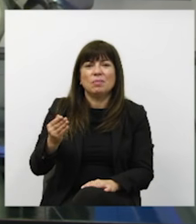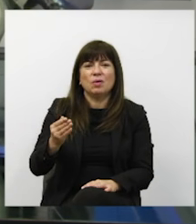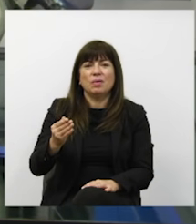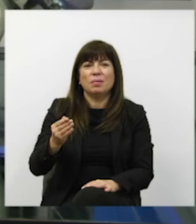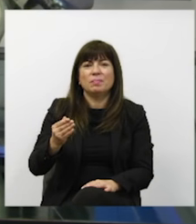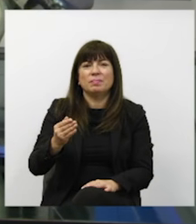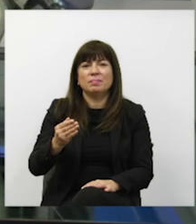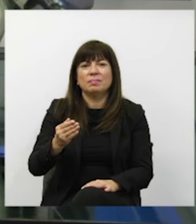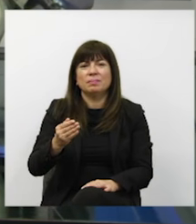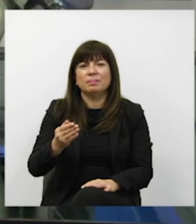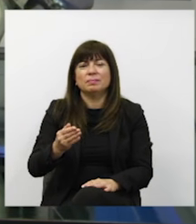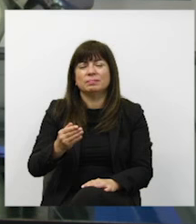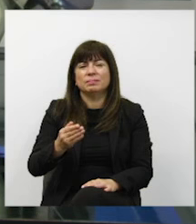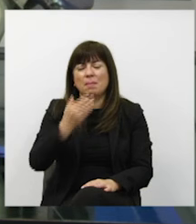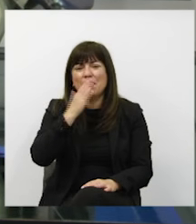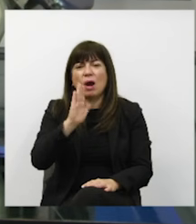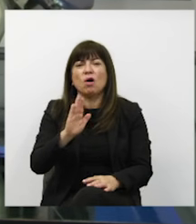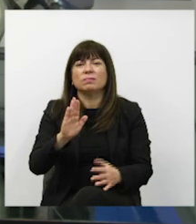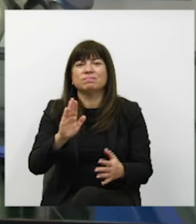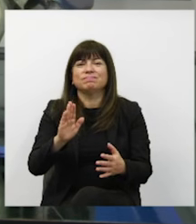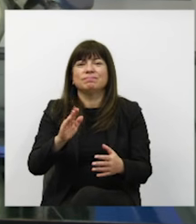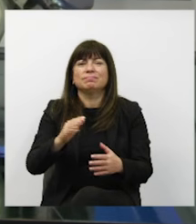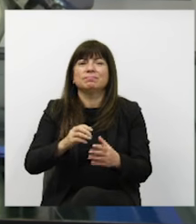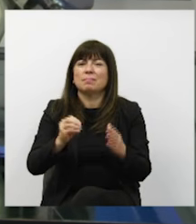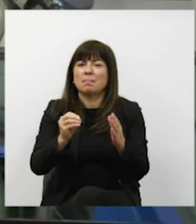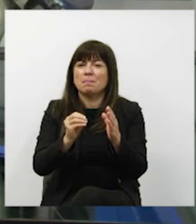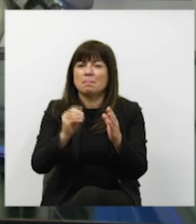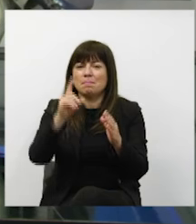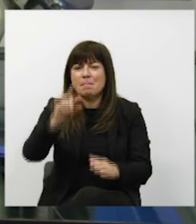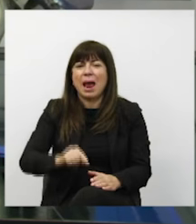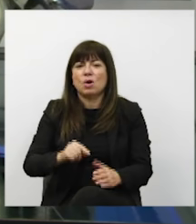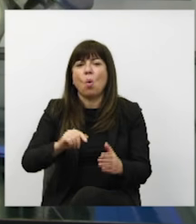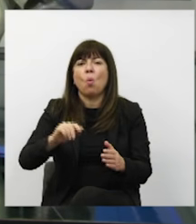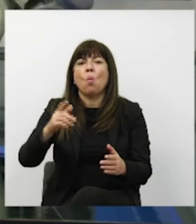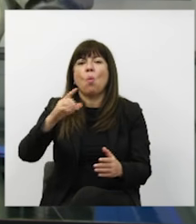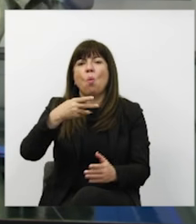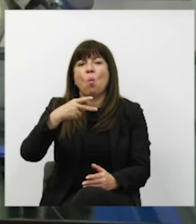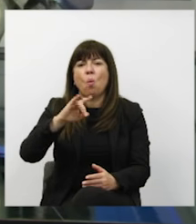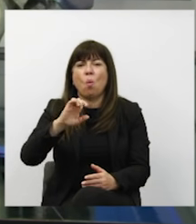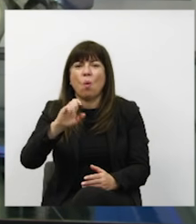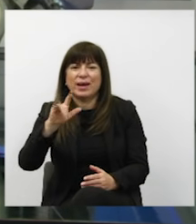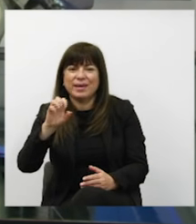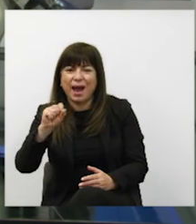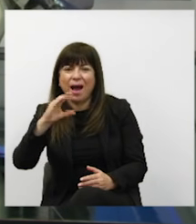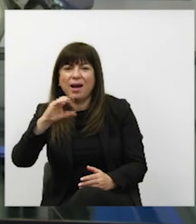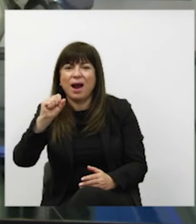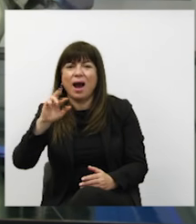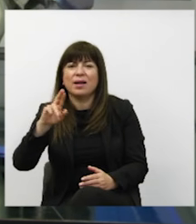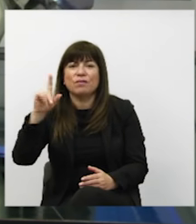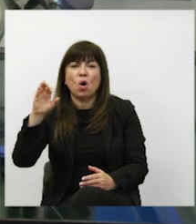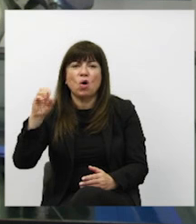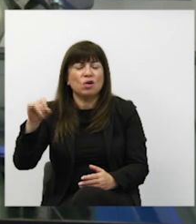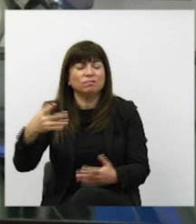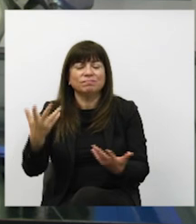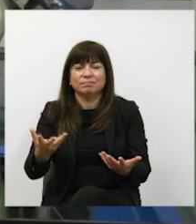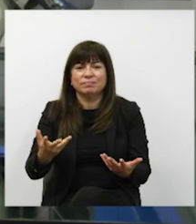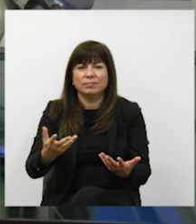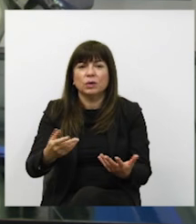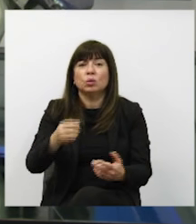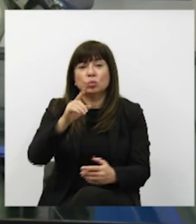más circularidad, con menos huella hídrica, con menos huella de carbono? Todo el tema de la economía de servicios, tú lo decías bien, yo muchas veces veo